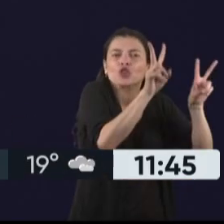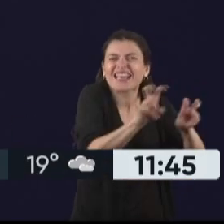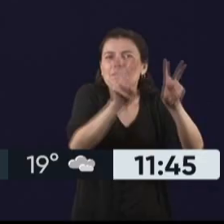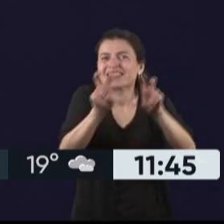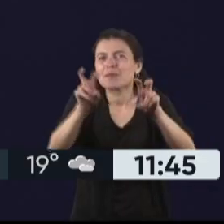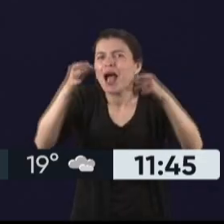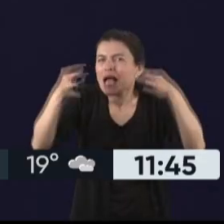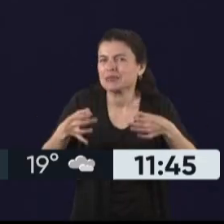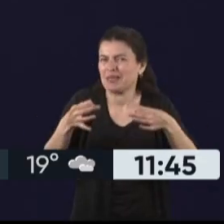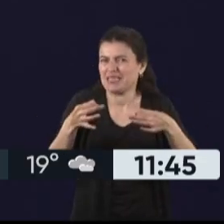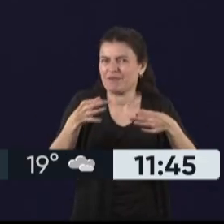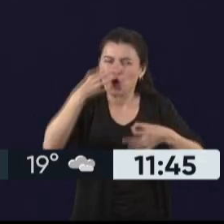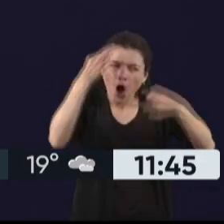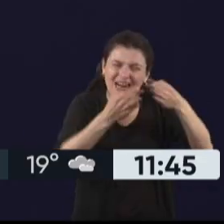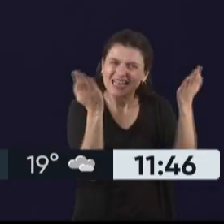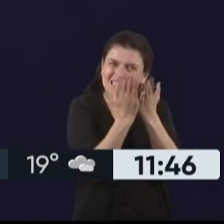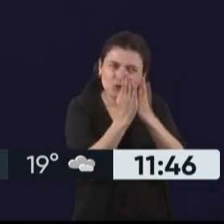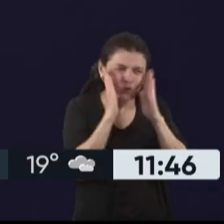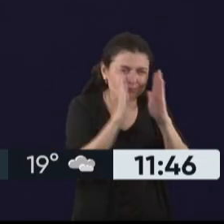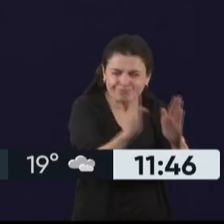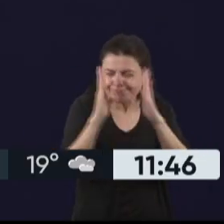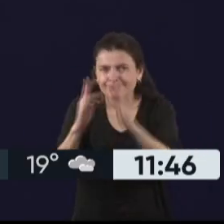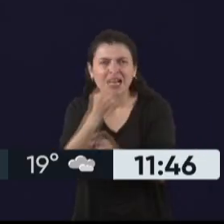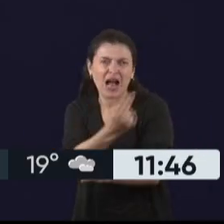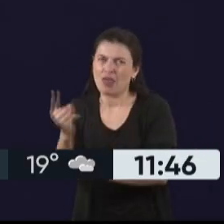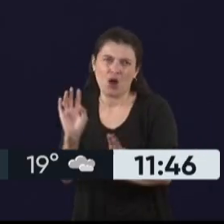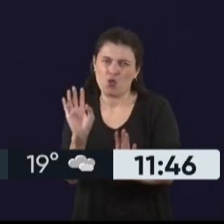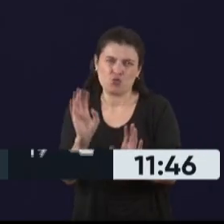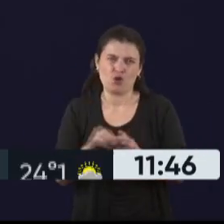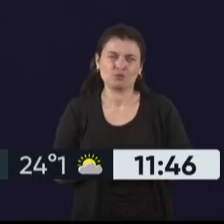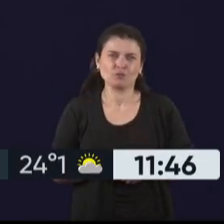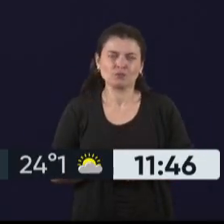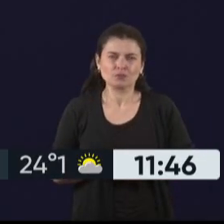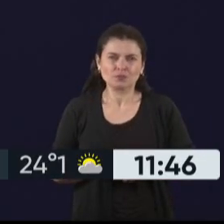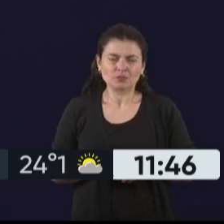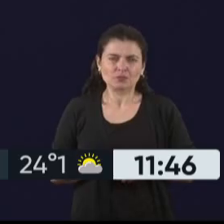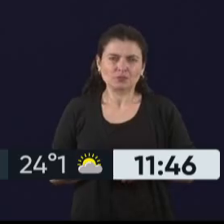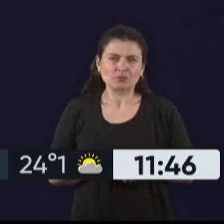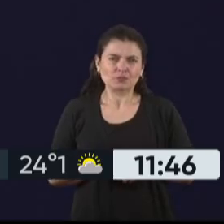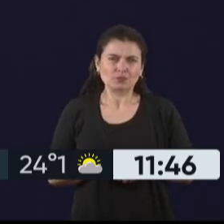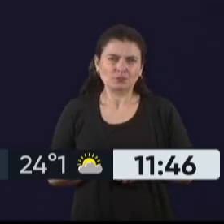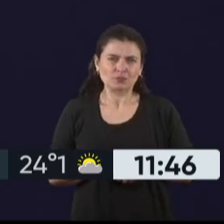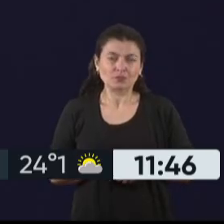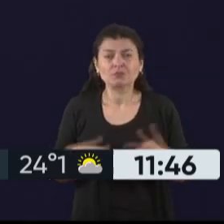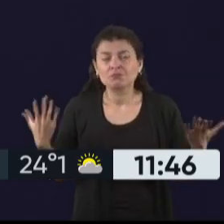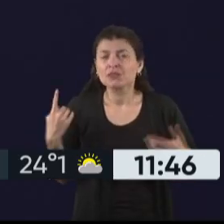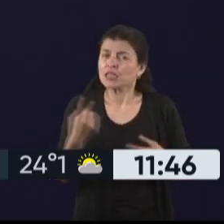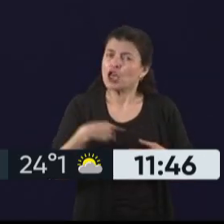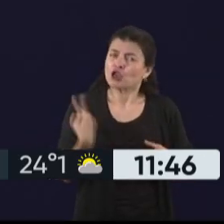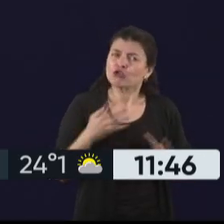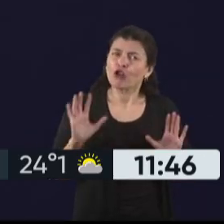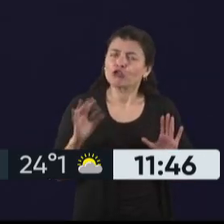individual y que se le da un tratamiento específico a cada una de las cuestiones, nosotros